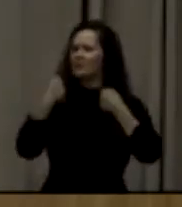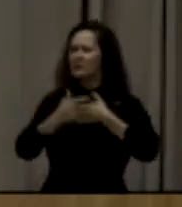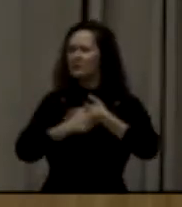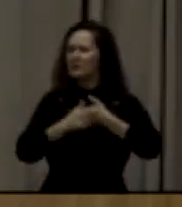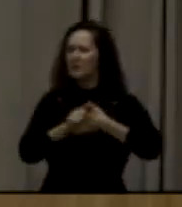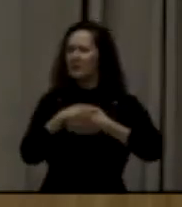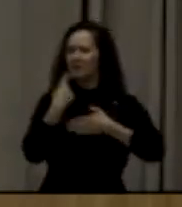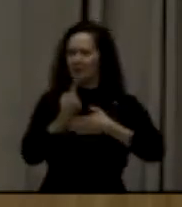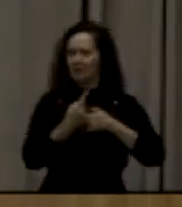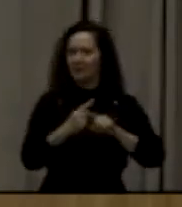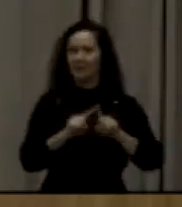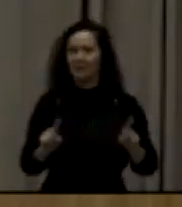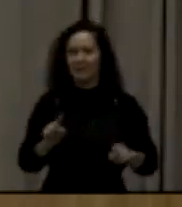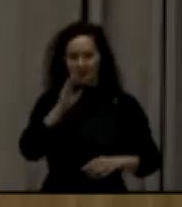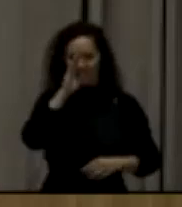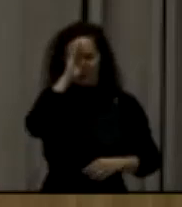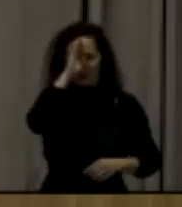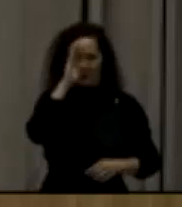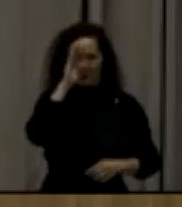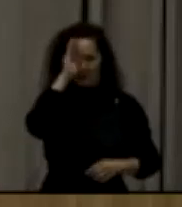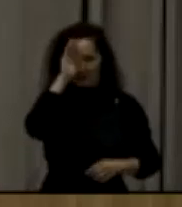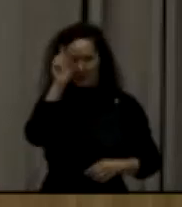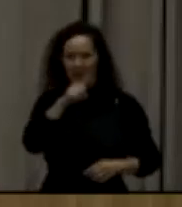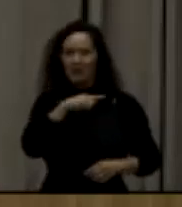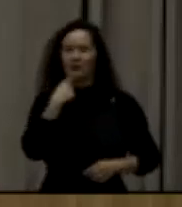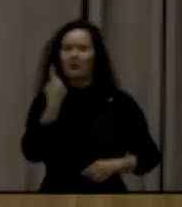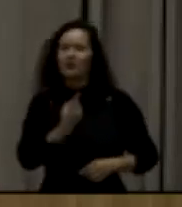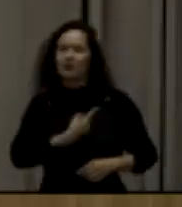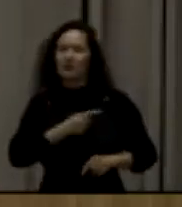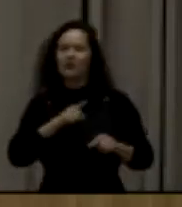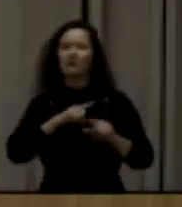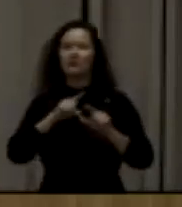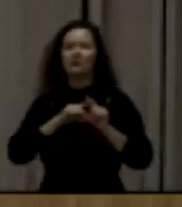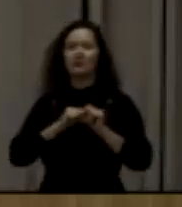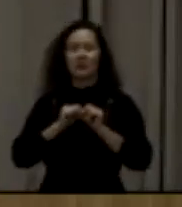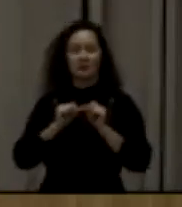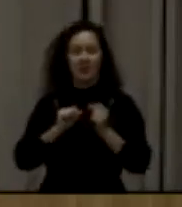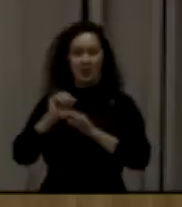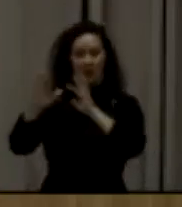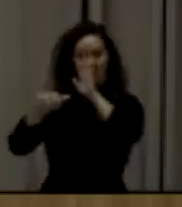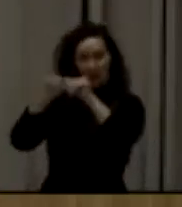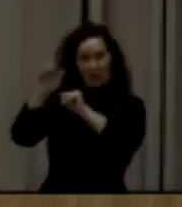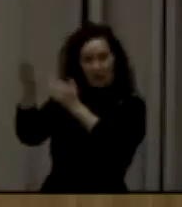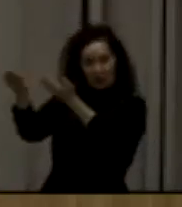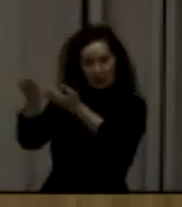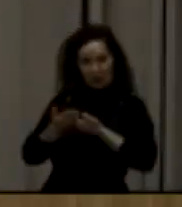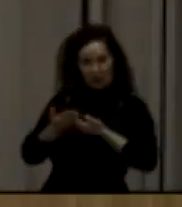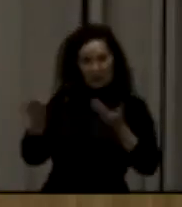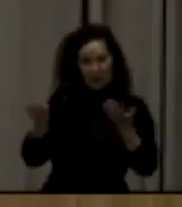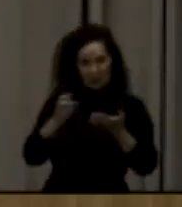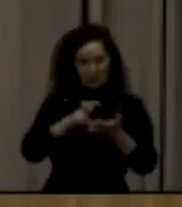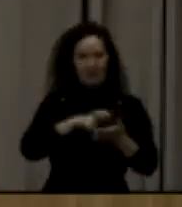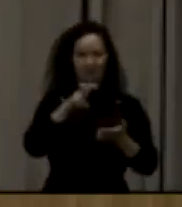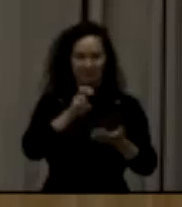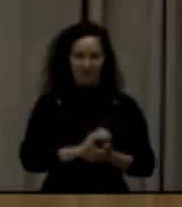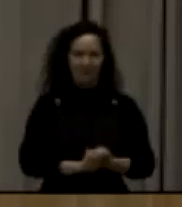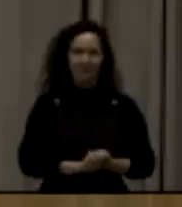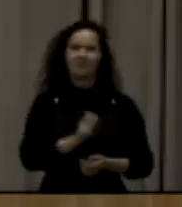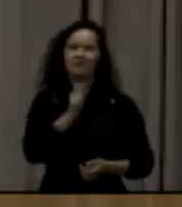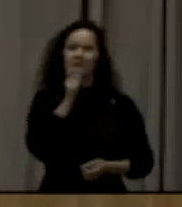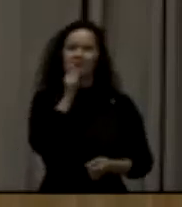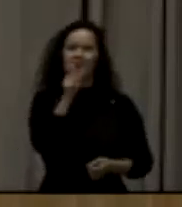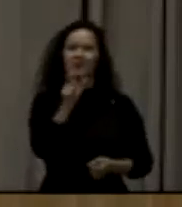todo y así voy a tomar algo que dijo Mario Robert esta mañana la palabrita